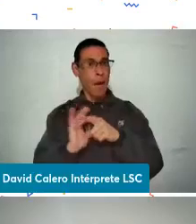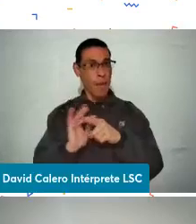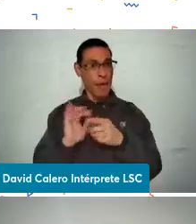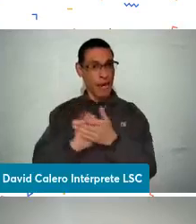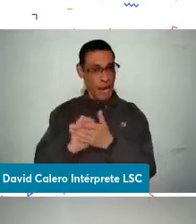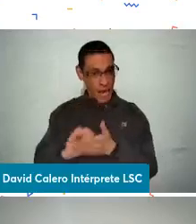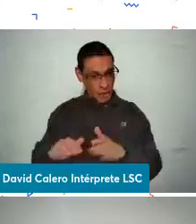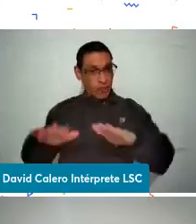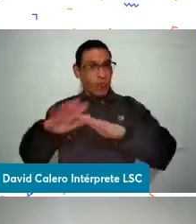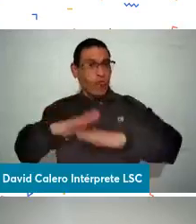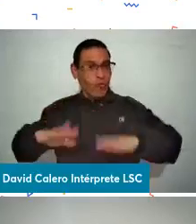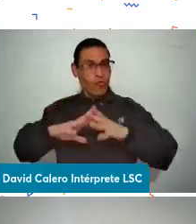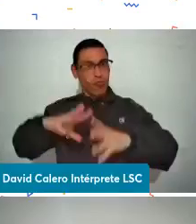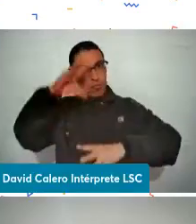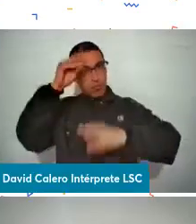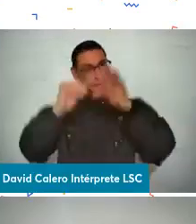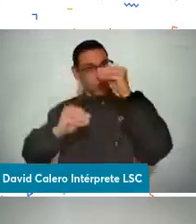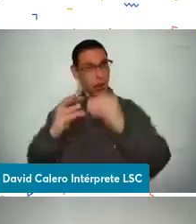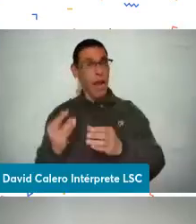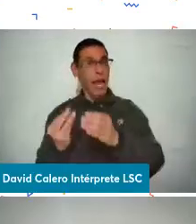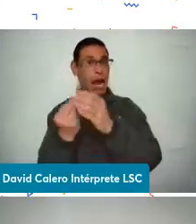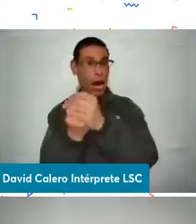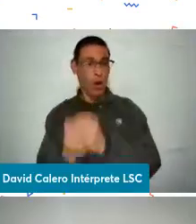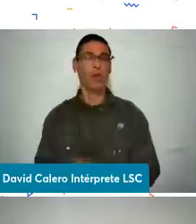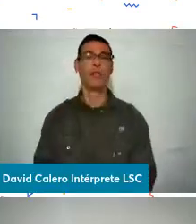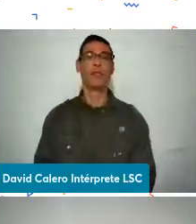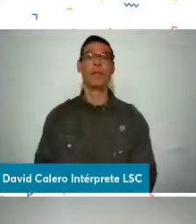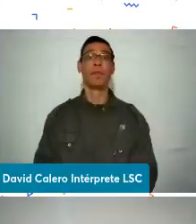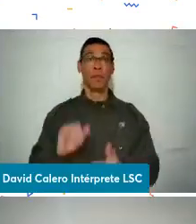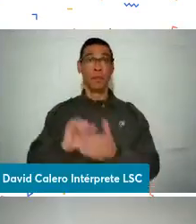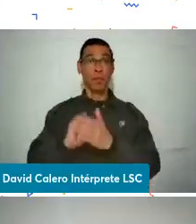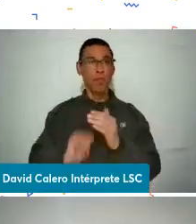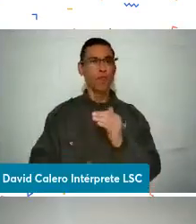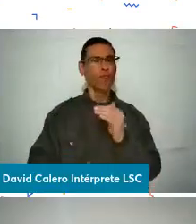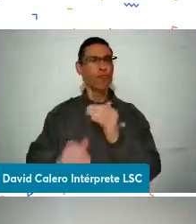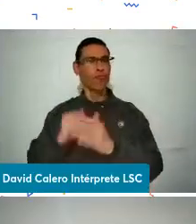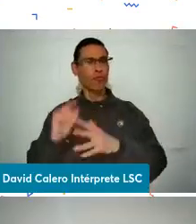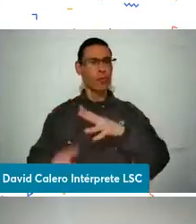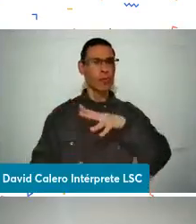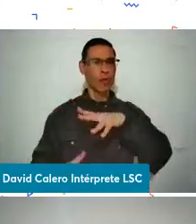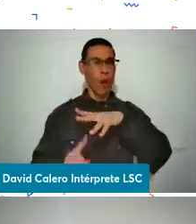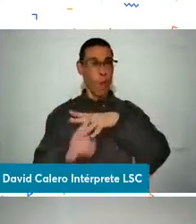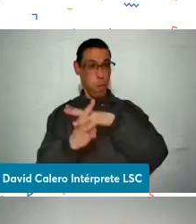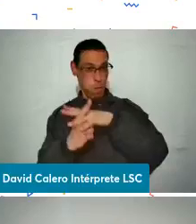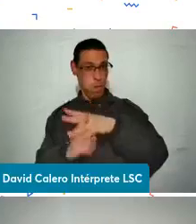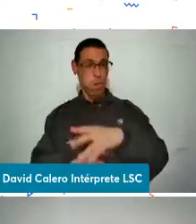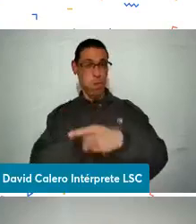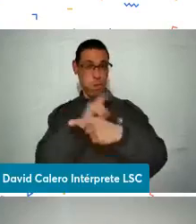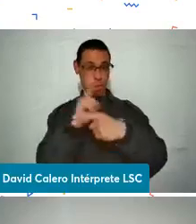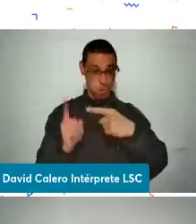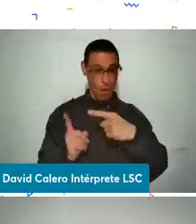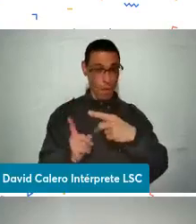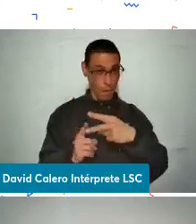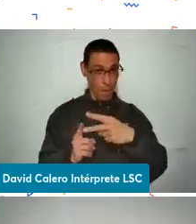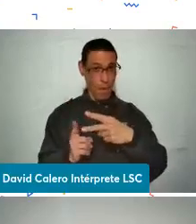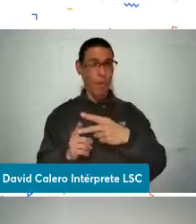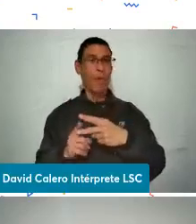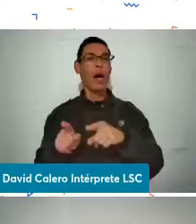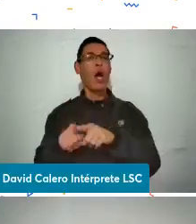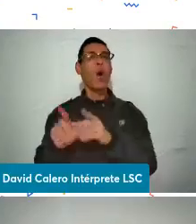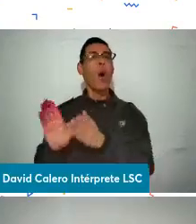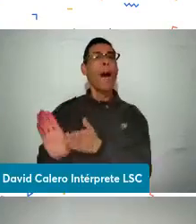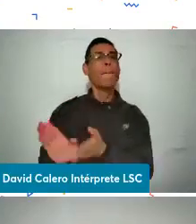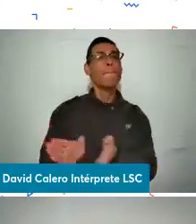inclusivo. De allí surge entonces, viene el otro aspecto a resaltar, que es la planificación.